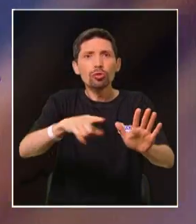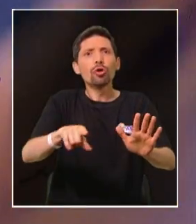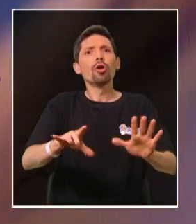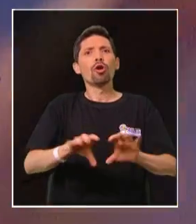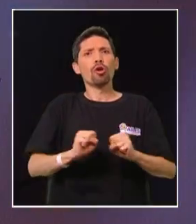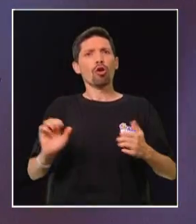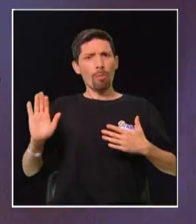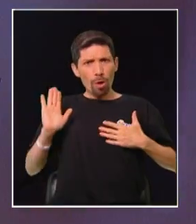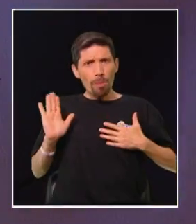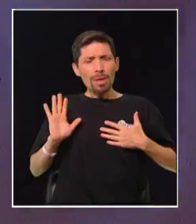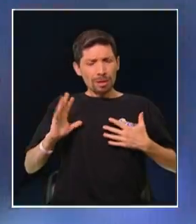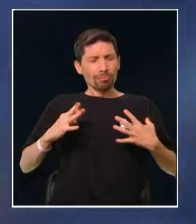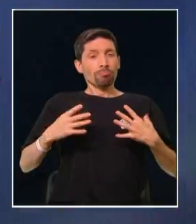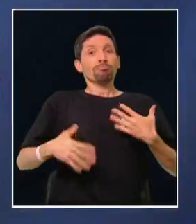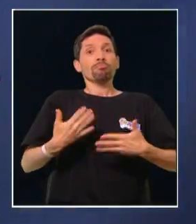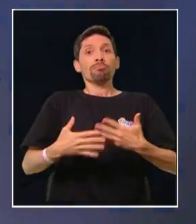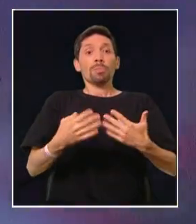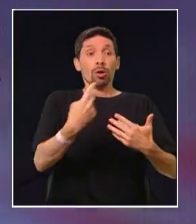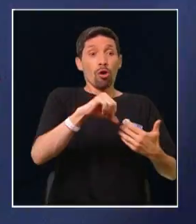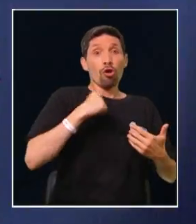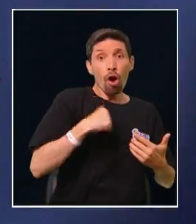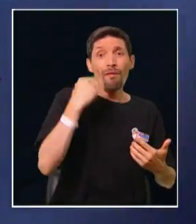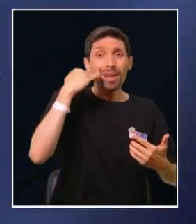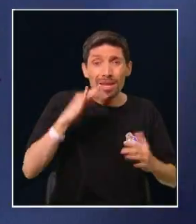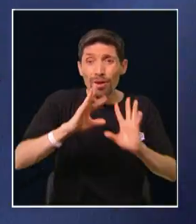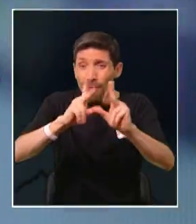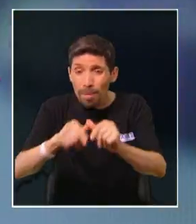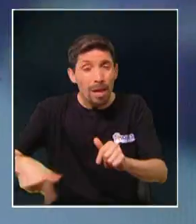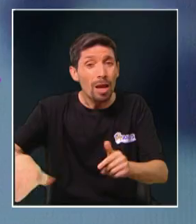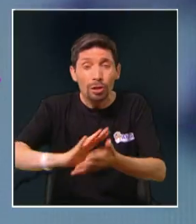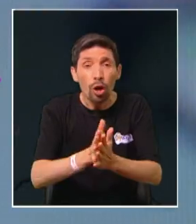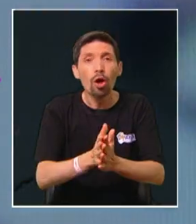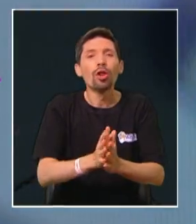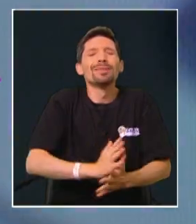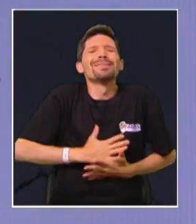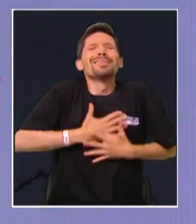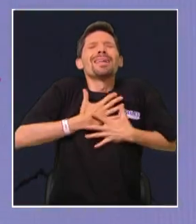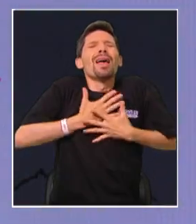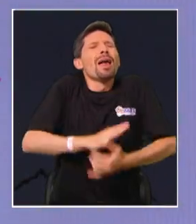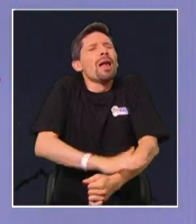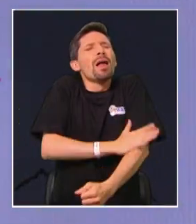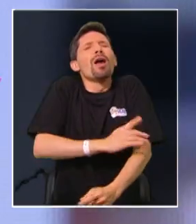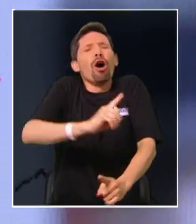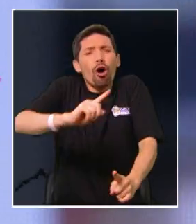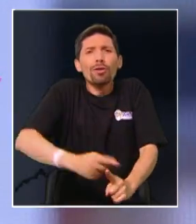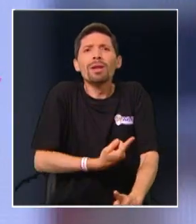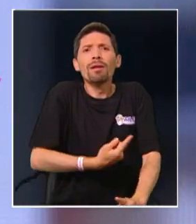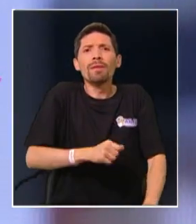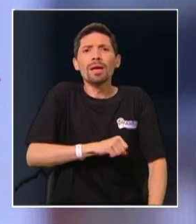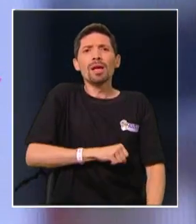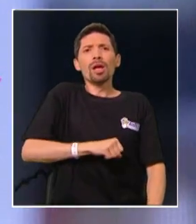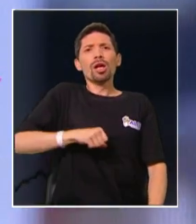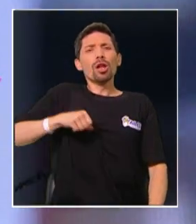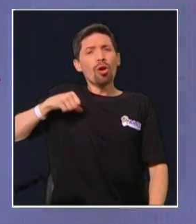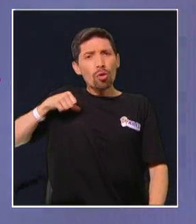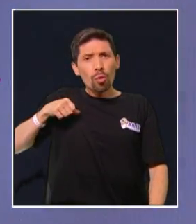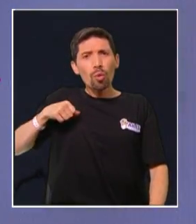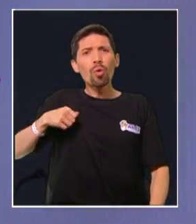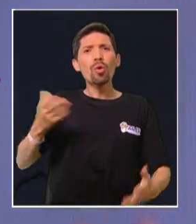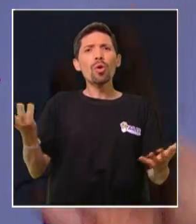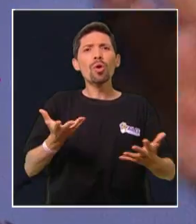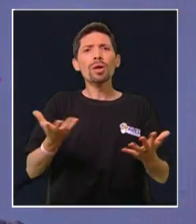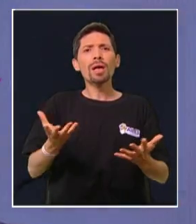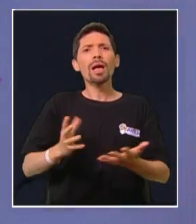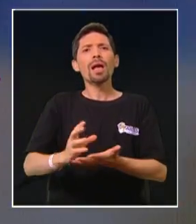con estos niños, niñas, jóvenes y su familia. Sintamos una vez más el orgullo de lograr,